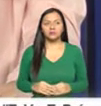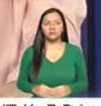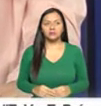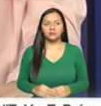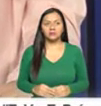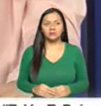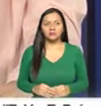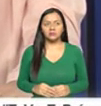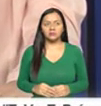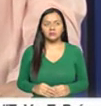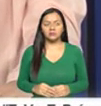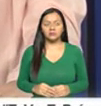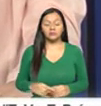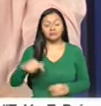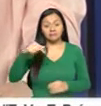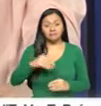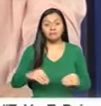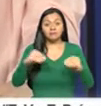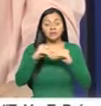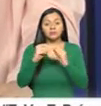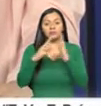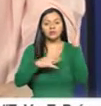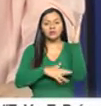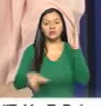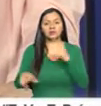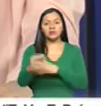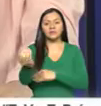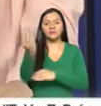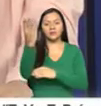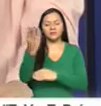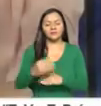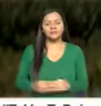desarrollo del país. Uno de estos proyectos es Río Blanco.